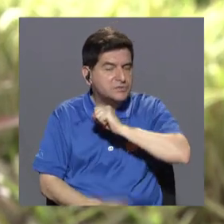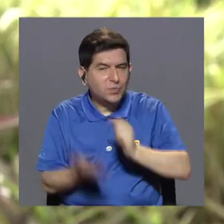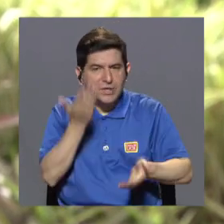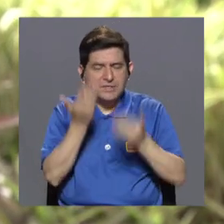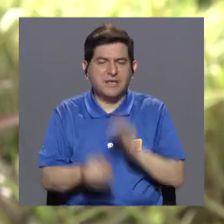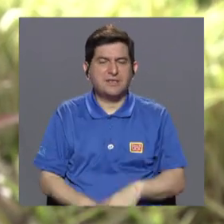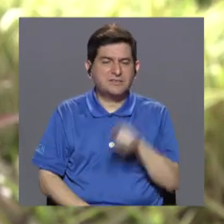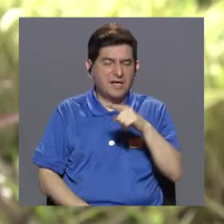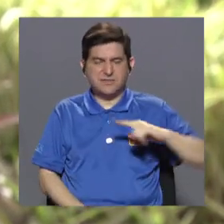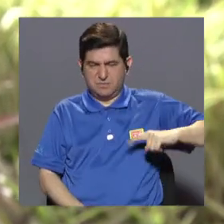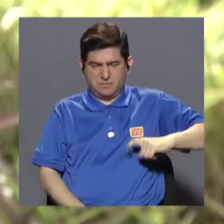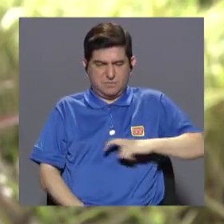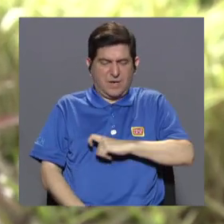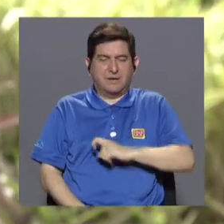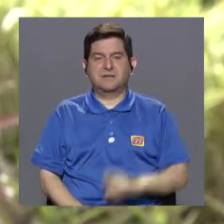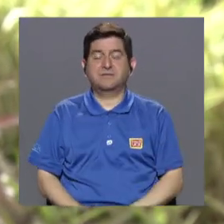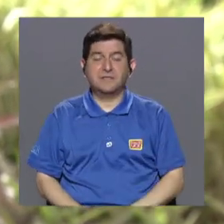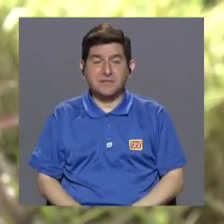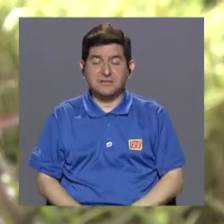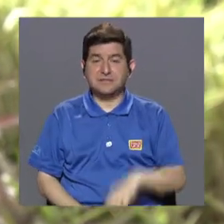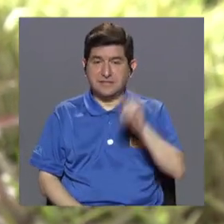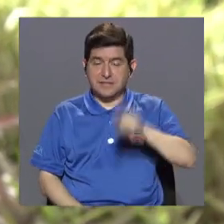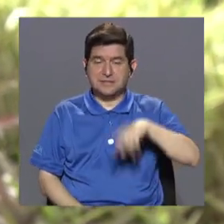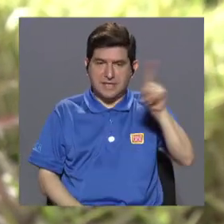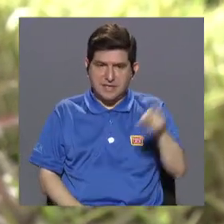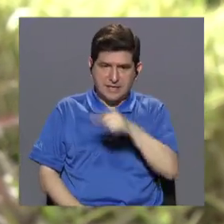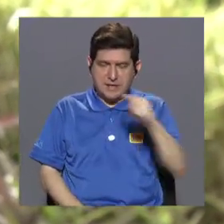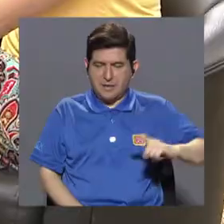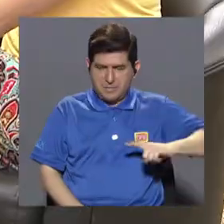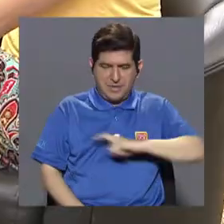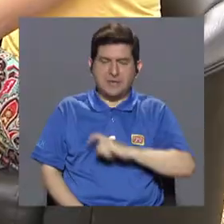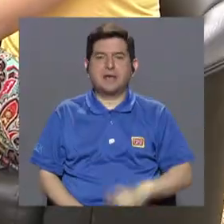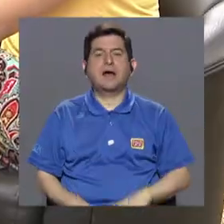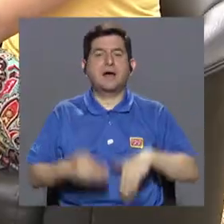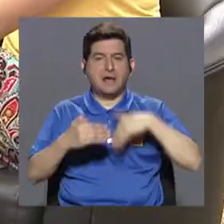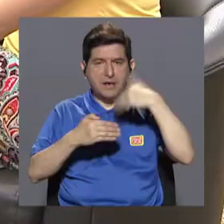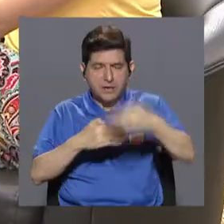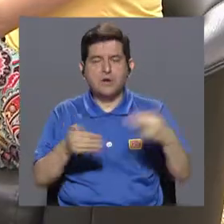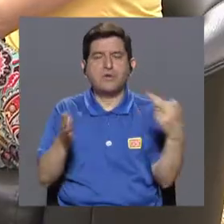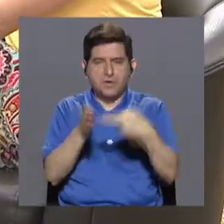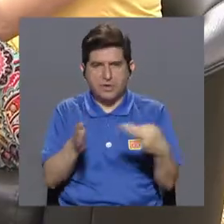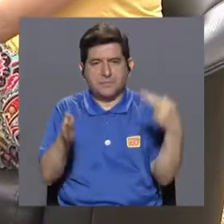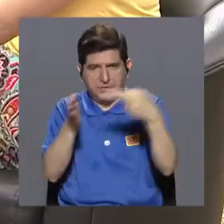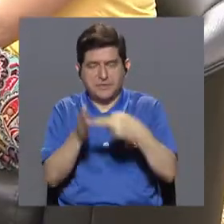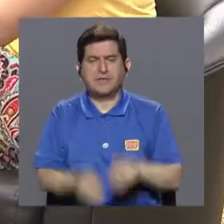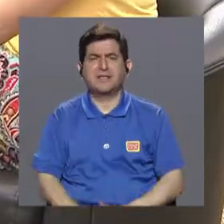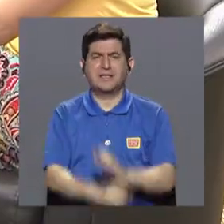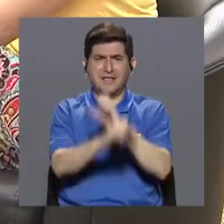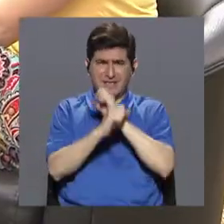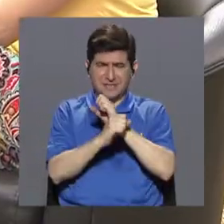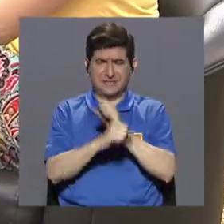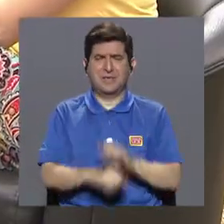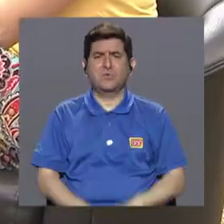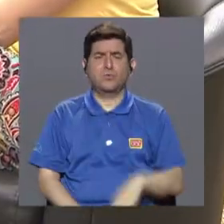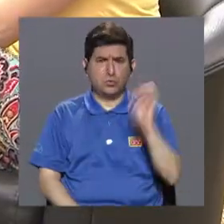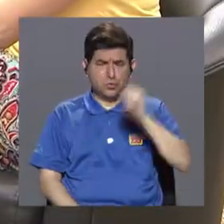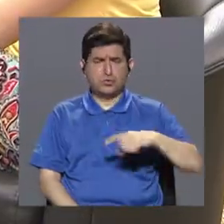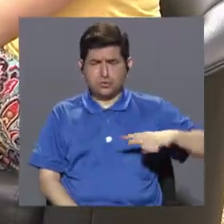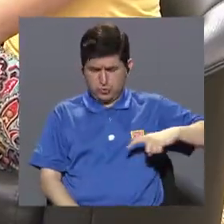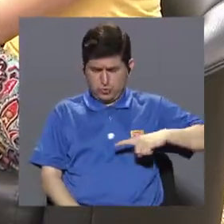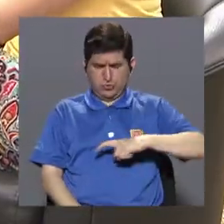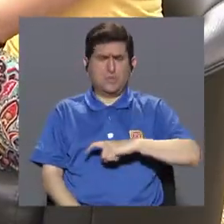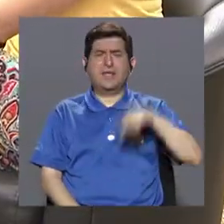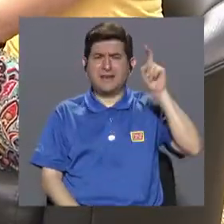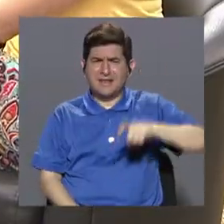son parásitos, ¿verdad? Y por eso desparasitar cada cierto tiempo. Y para estar seguros, por ejemplo, que si es un parásito intestinal,